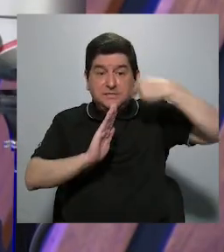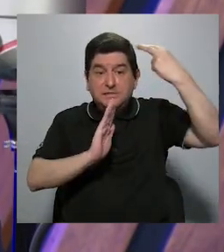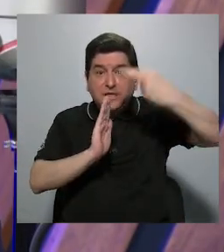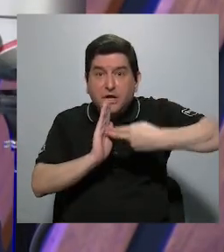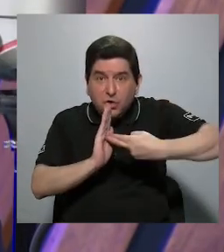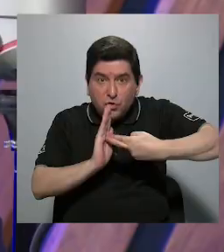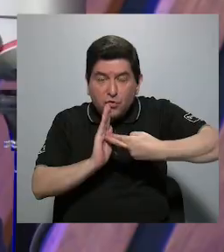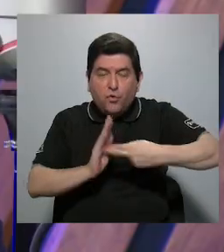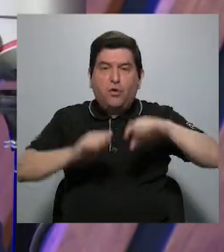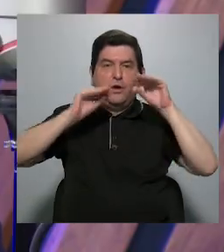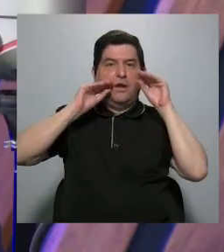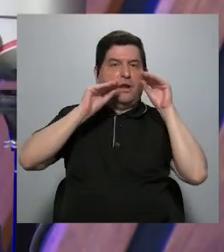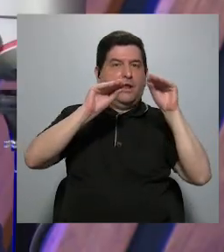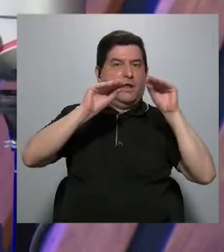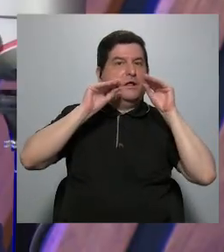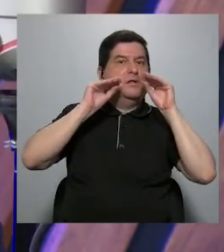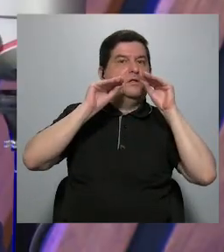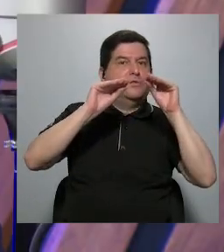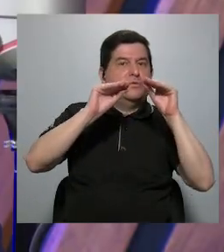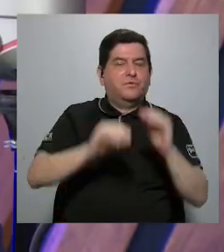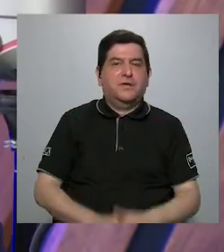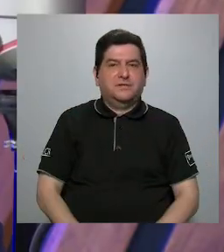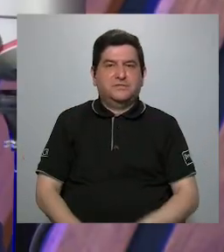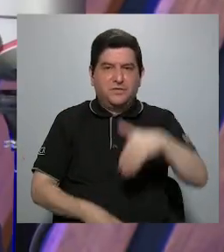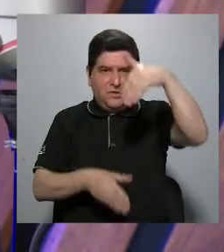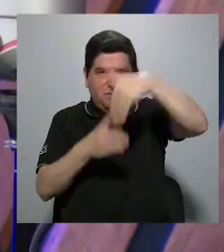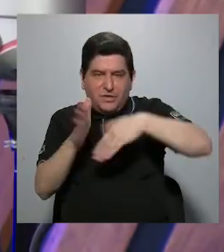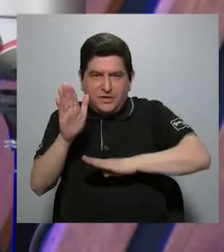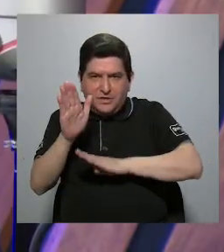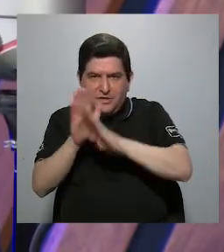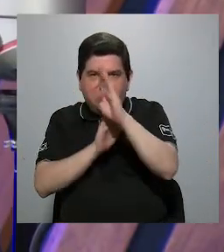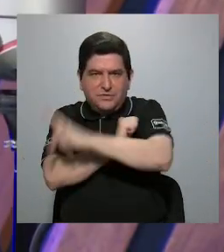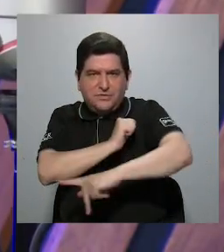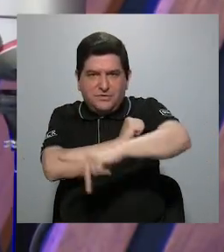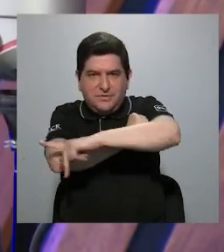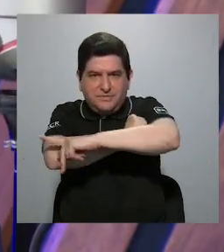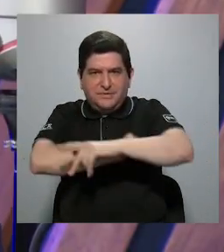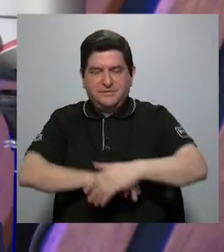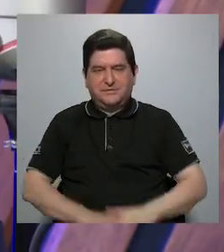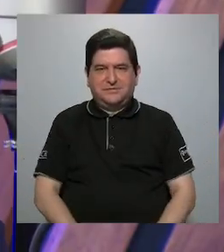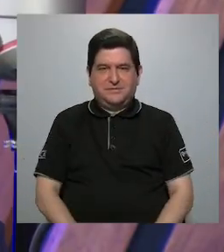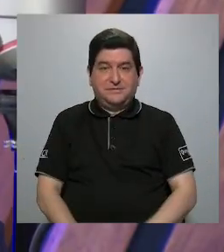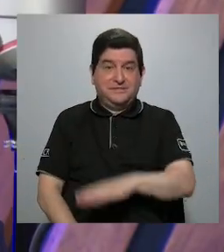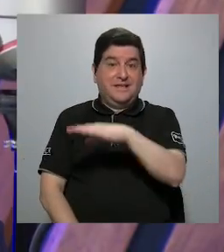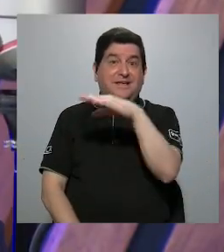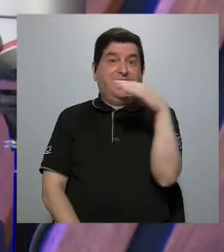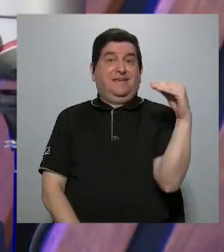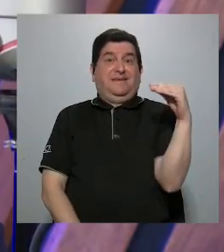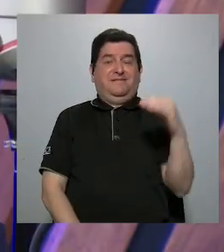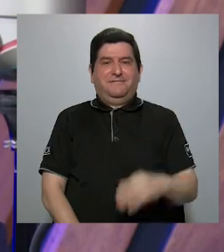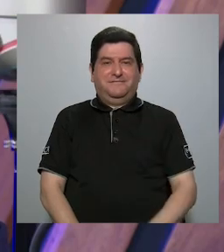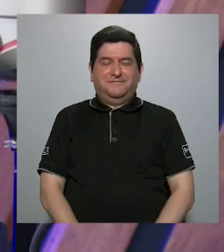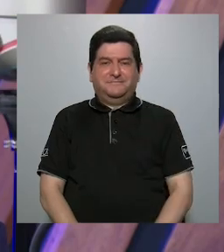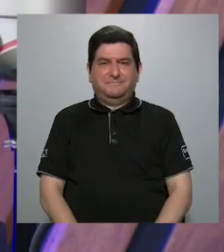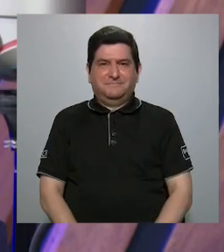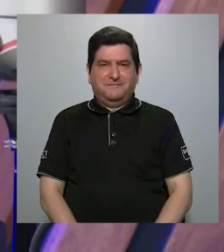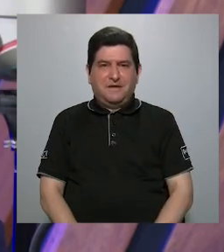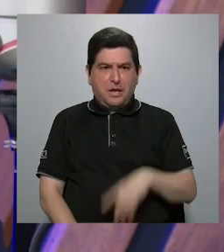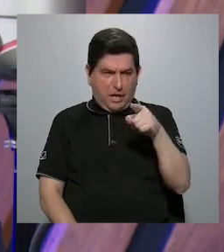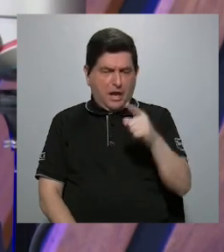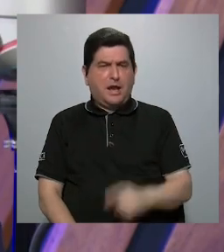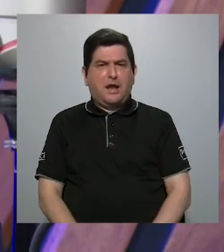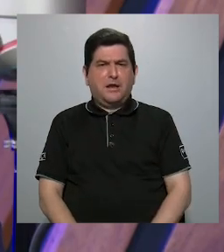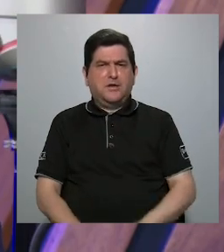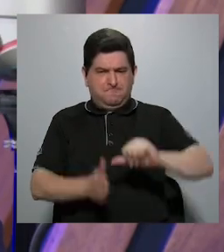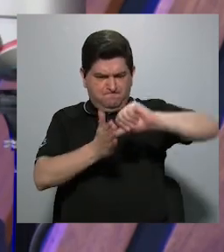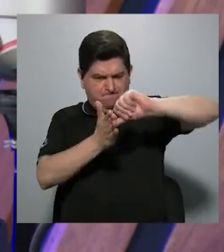que juega la educación en el desarrollo de un país y cómo él pone